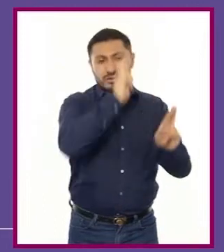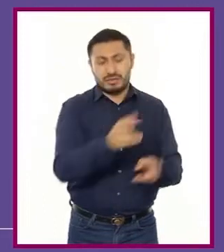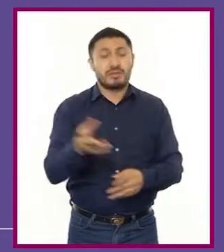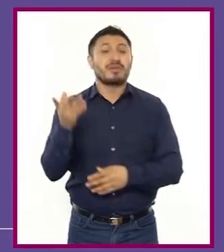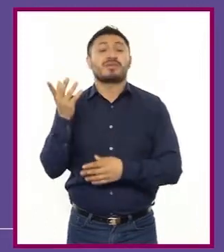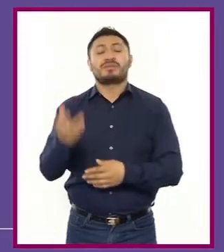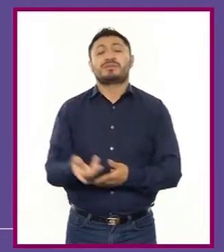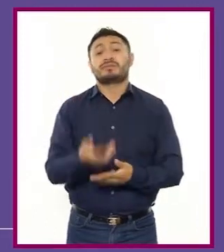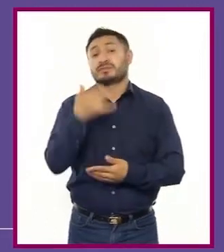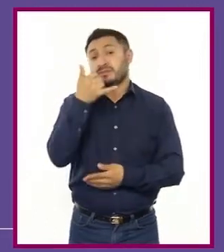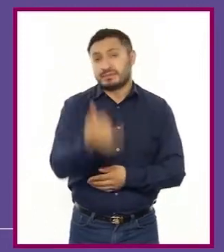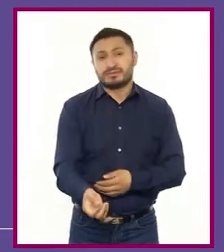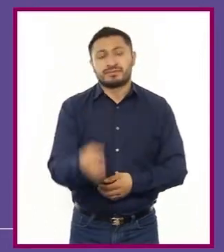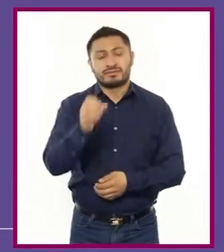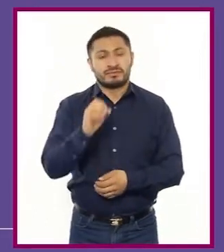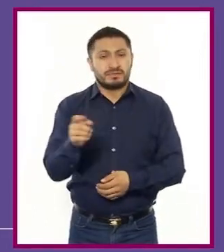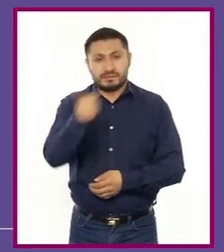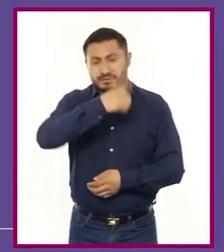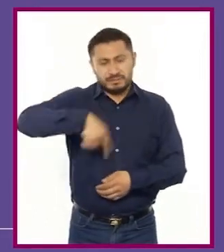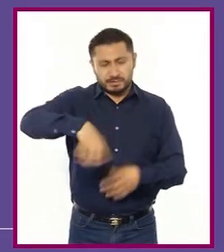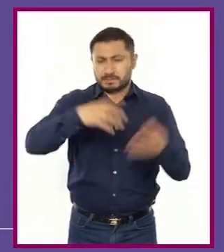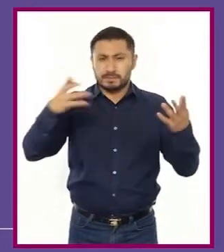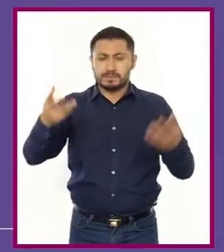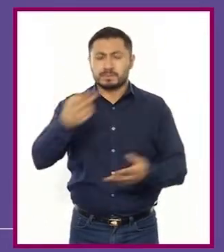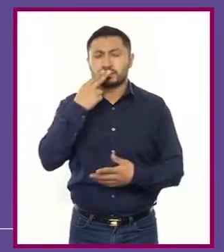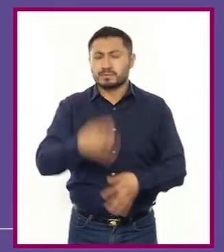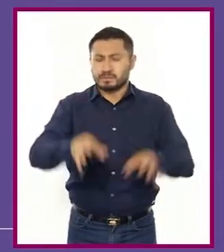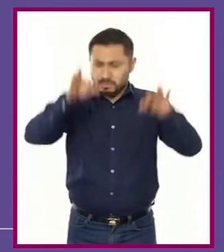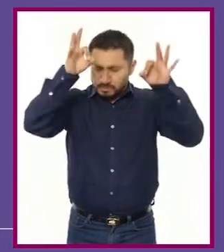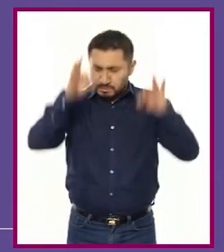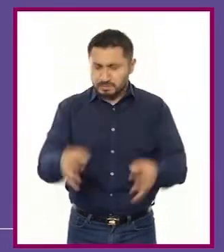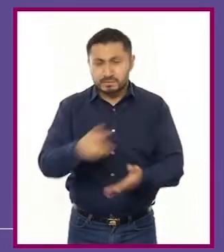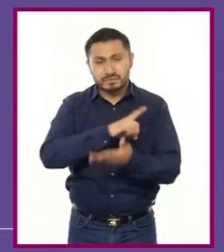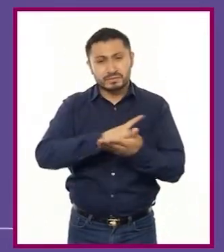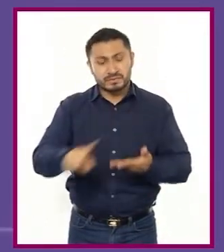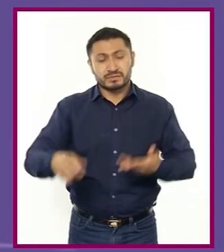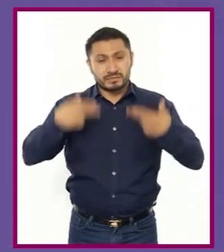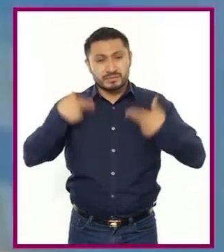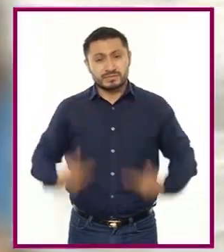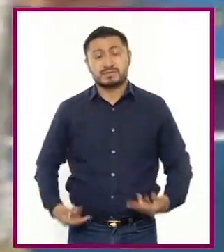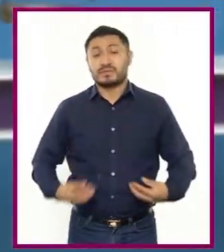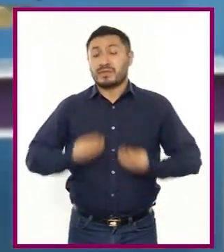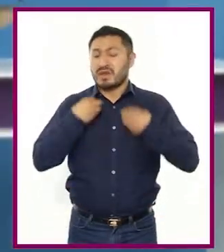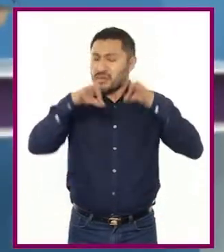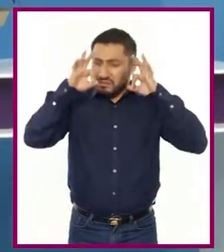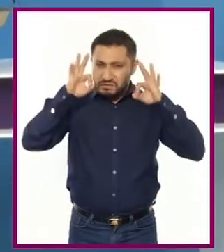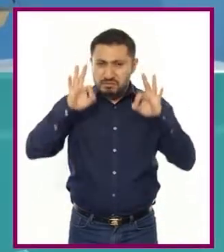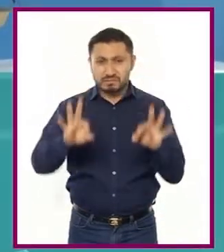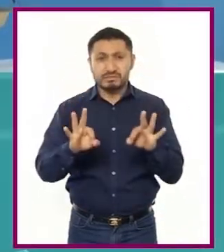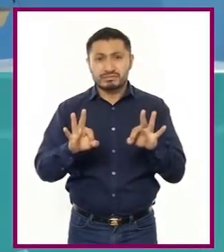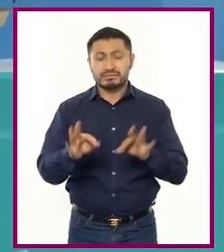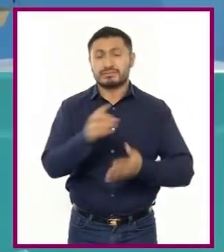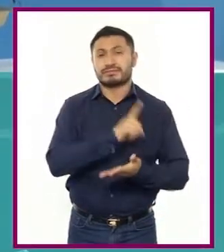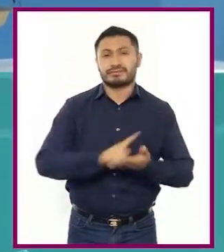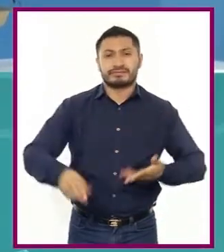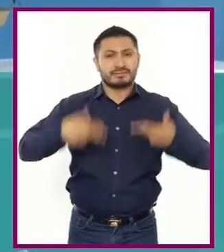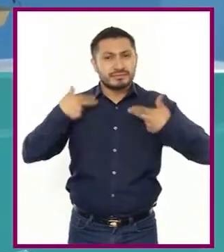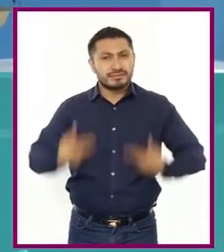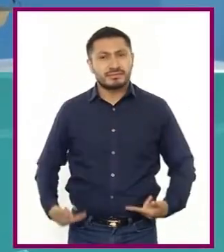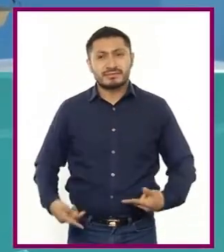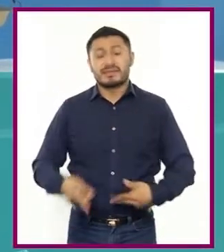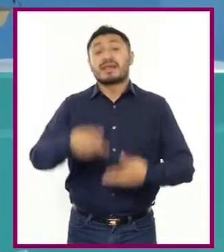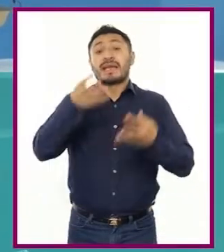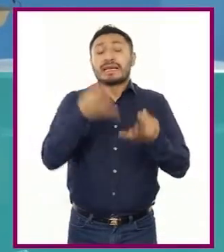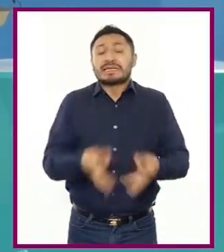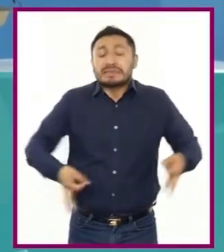la posibilidad de realizarse plenamente y tener una vida digna. Los derechos humanos son un